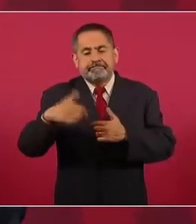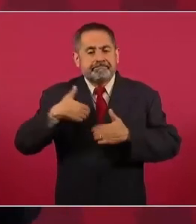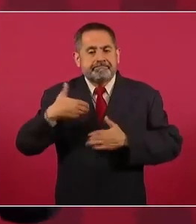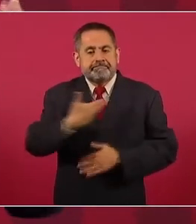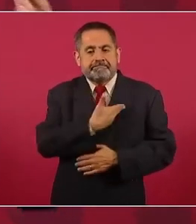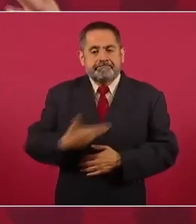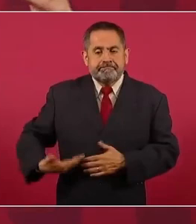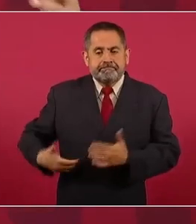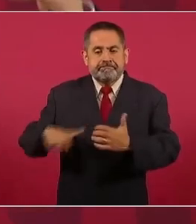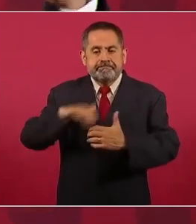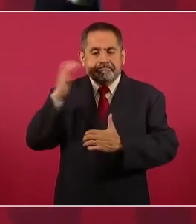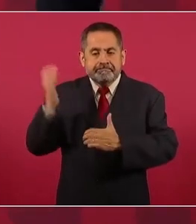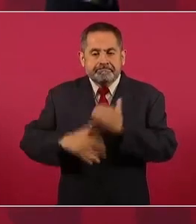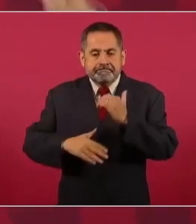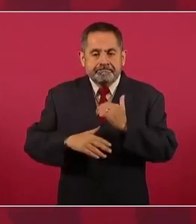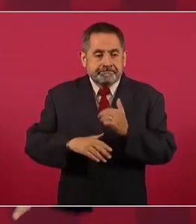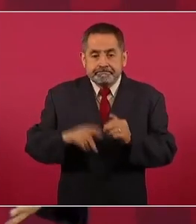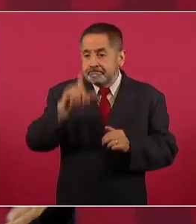ya